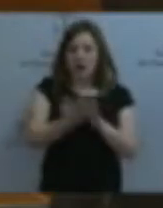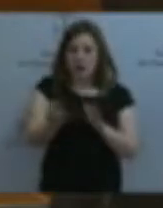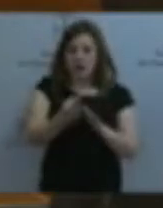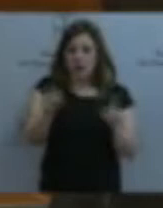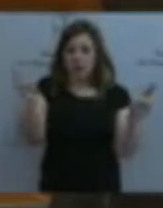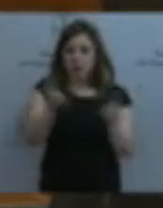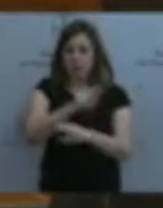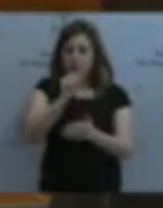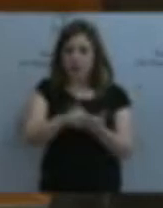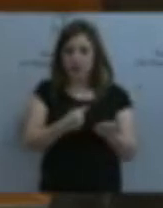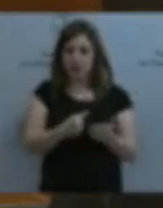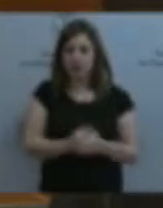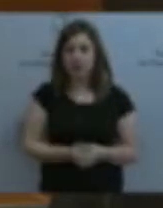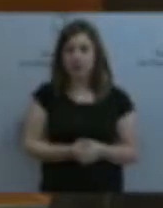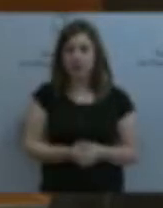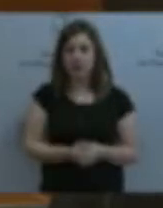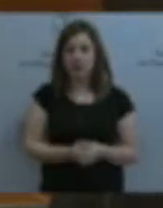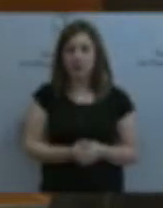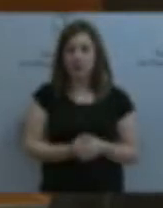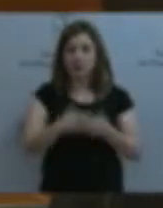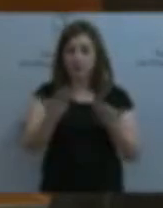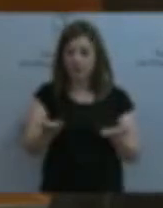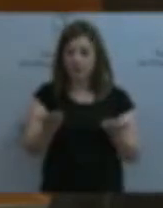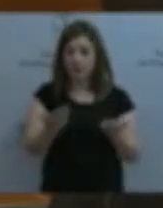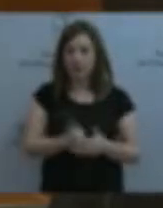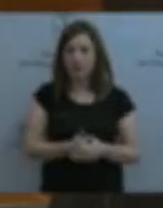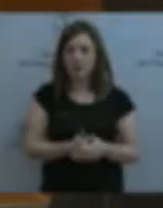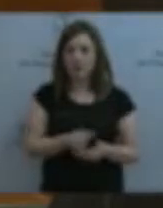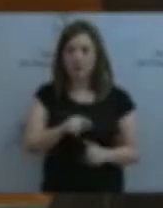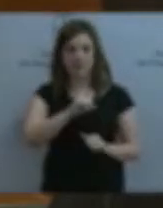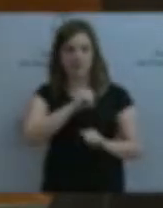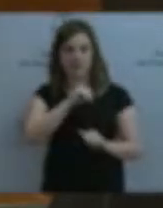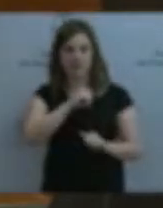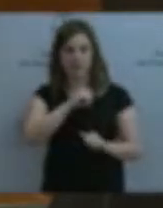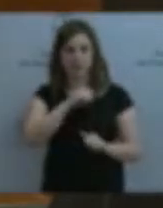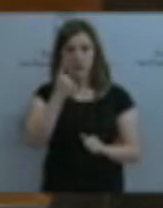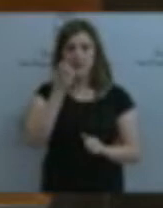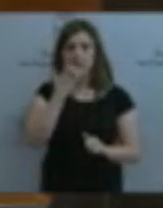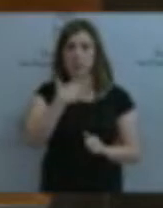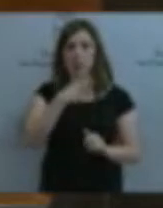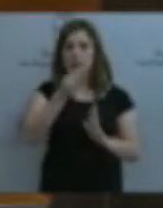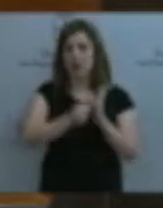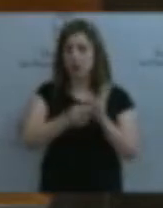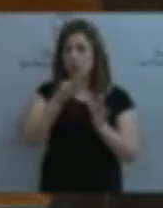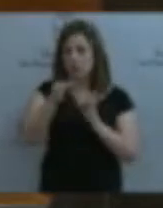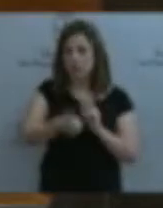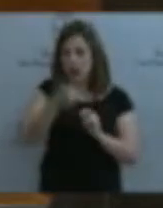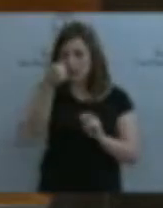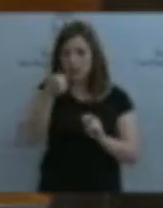rescisión del contrato. En todo caso, y a la espera de que pueda ofrecerle algún dato más preciso, tras su